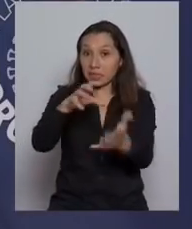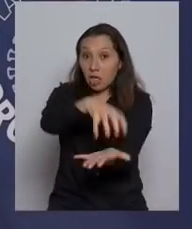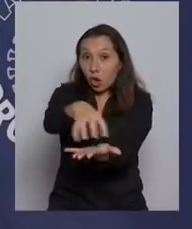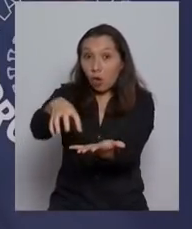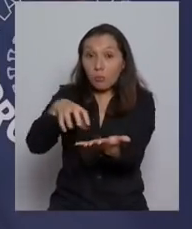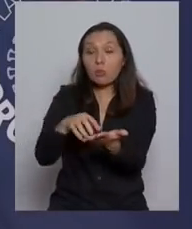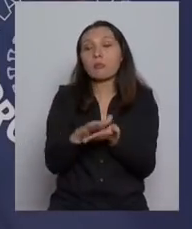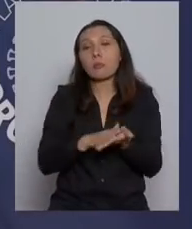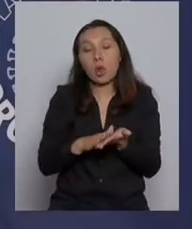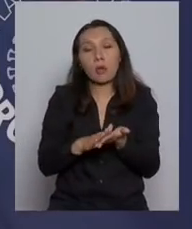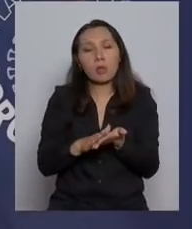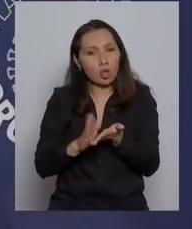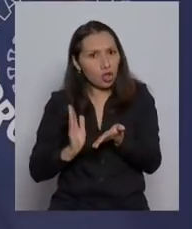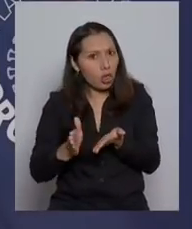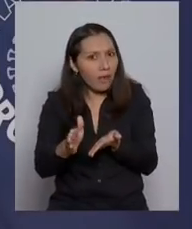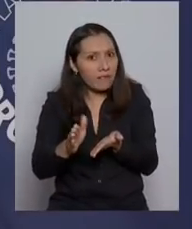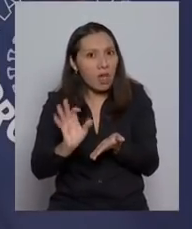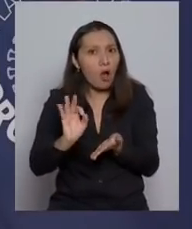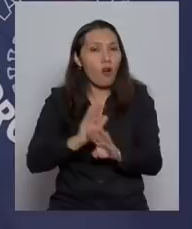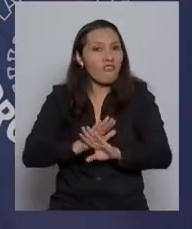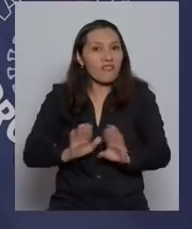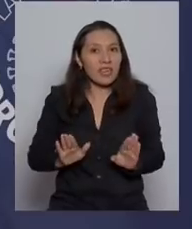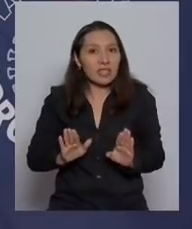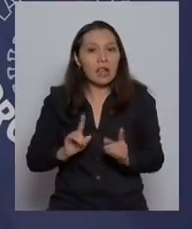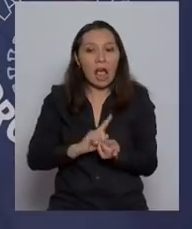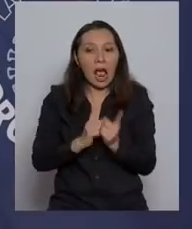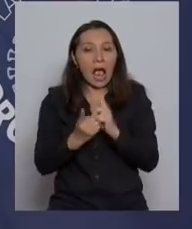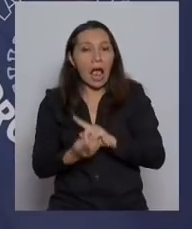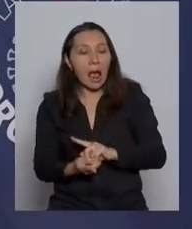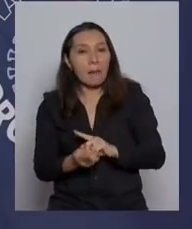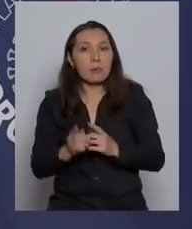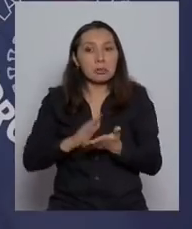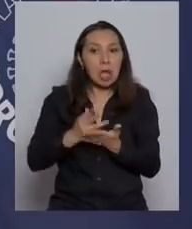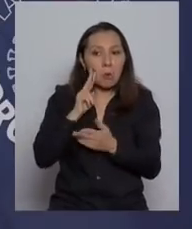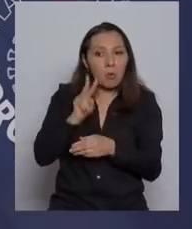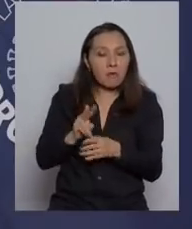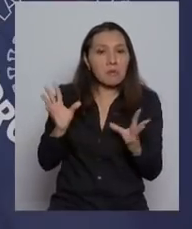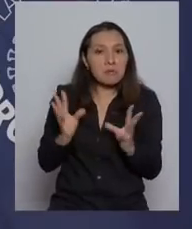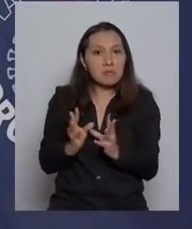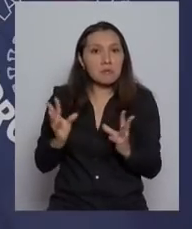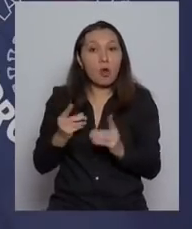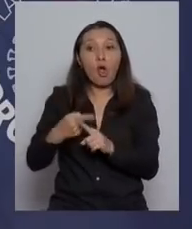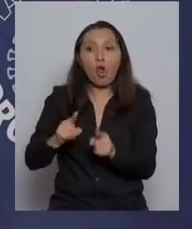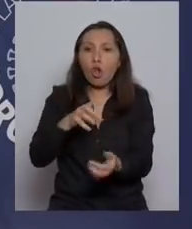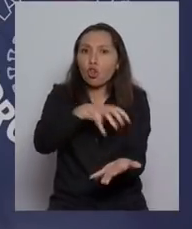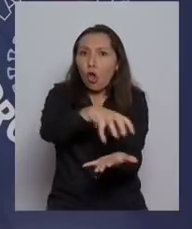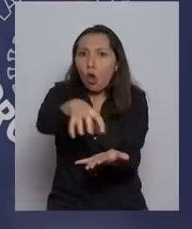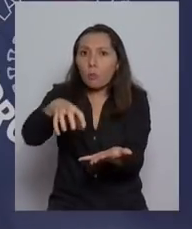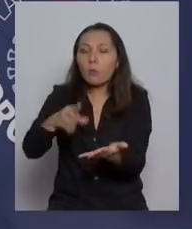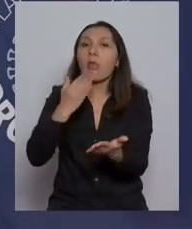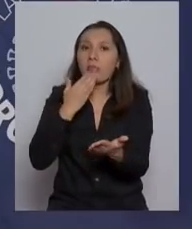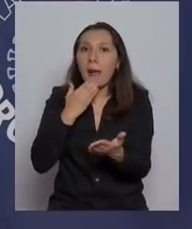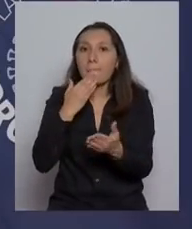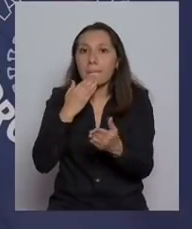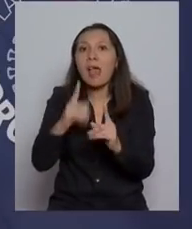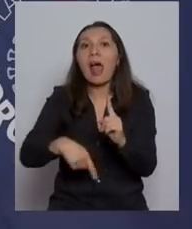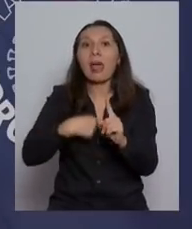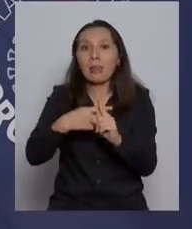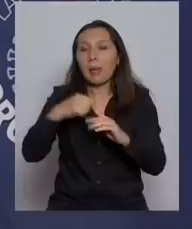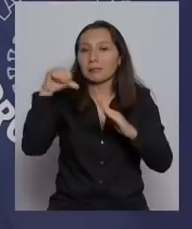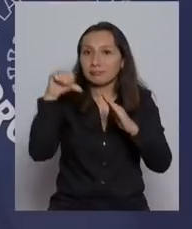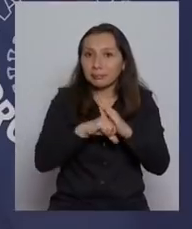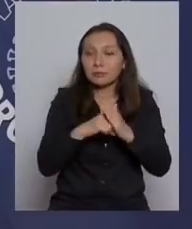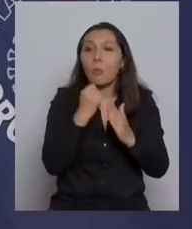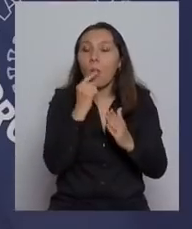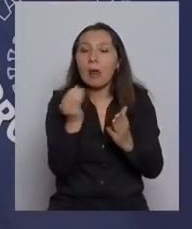comunas, por ejemplo, se mantiene o hay cambios epidemiológicos que hacen que otras comunas deban ingresar a esta cuarentena